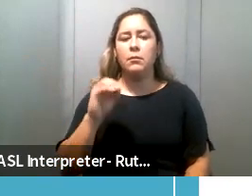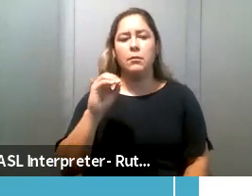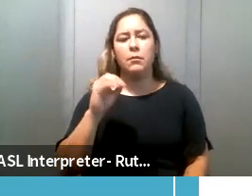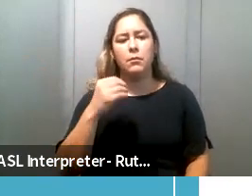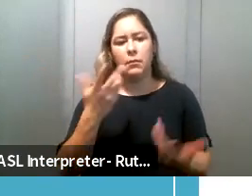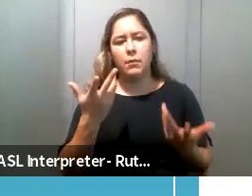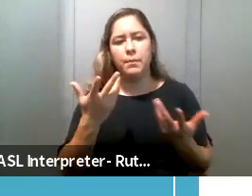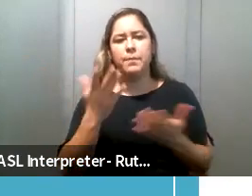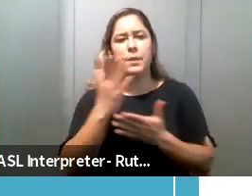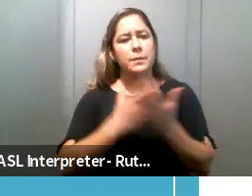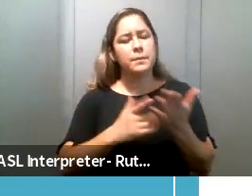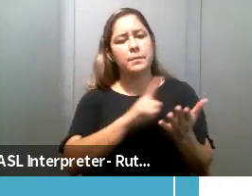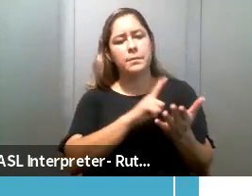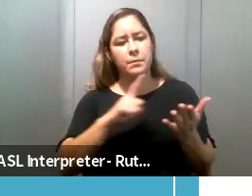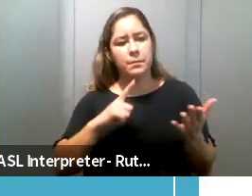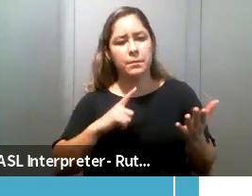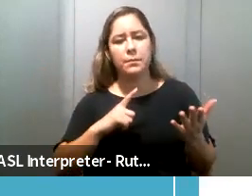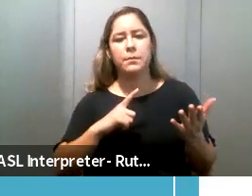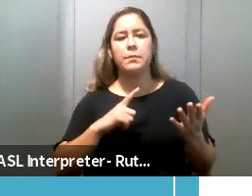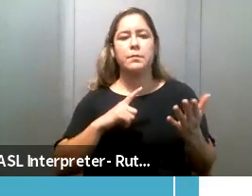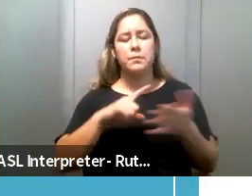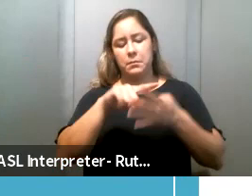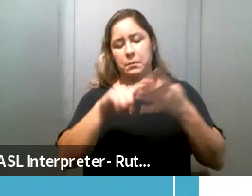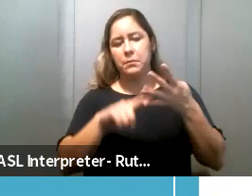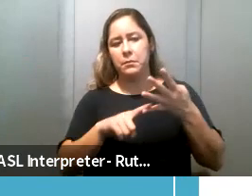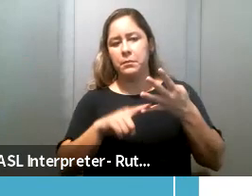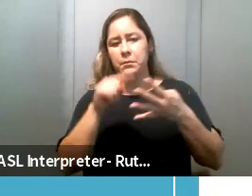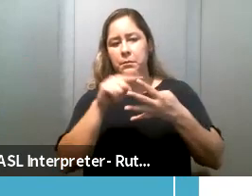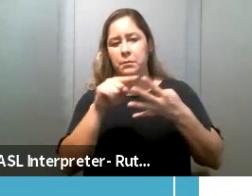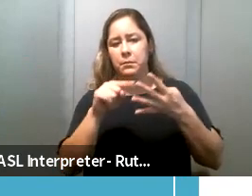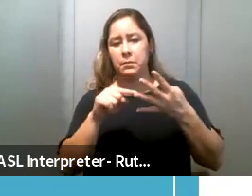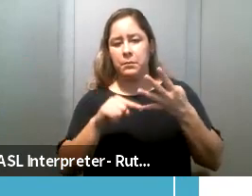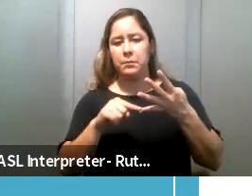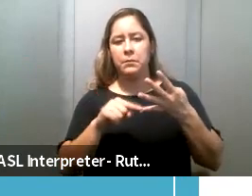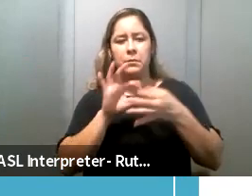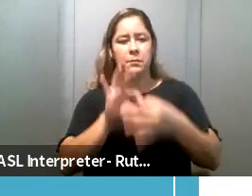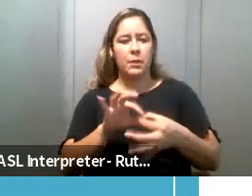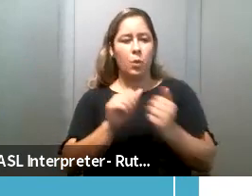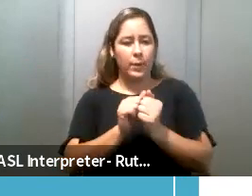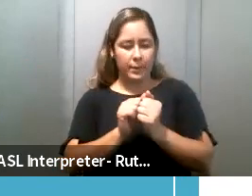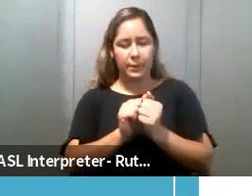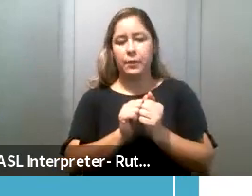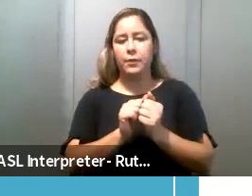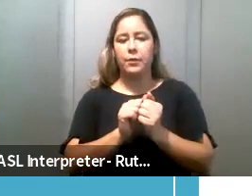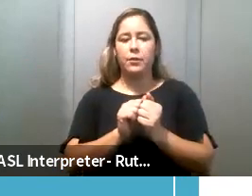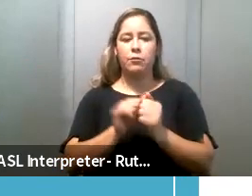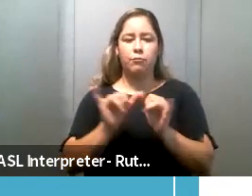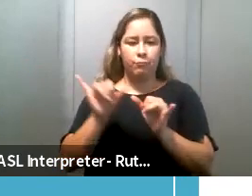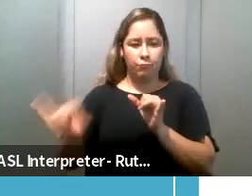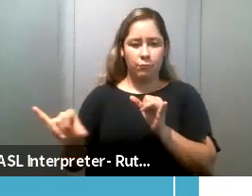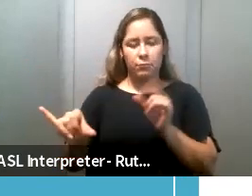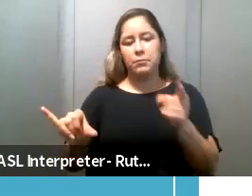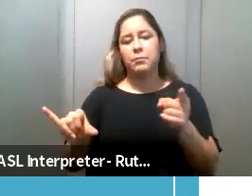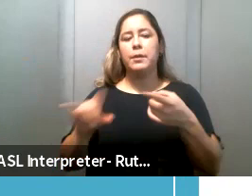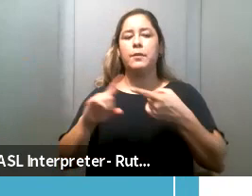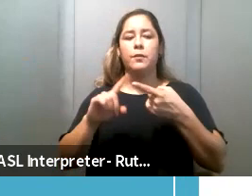legislación propuestas que existen que tienen que ver con el asunto de detención. Dignity for Detained